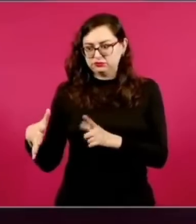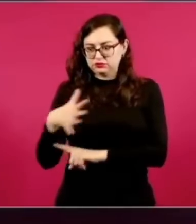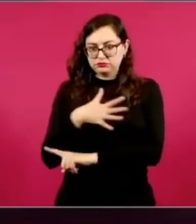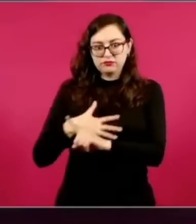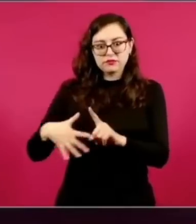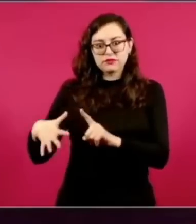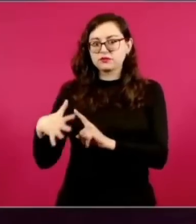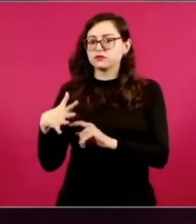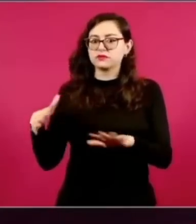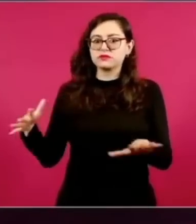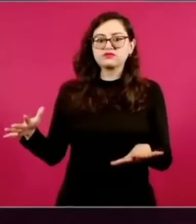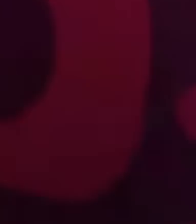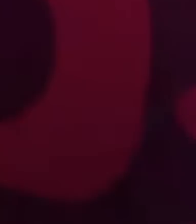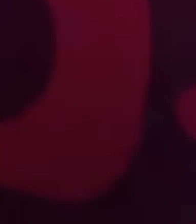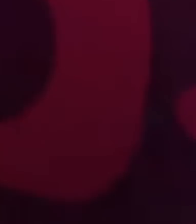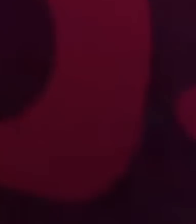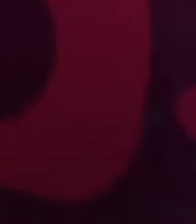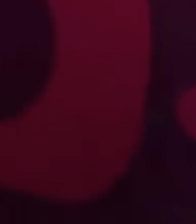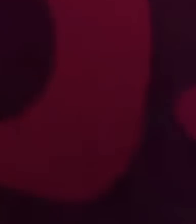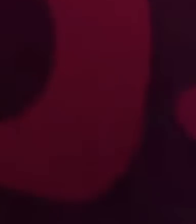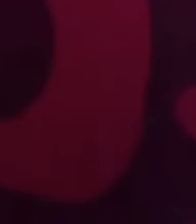favorables,